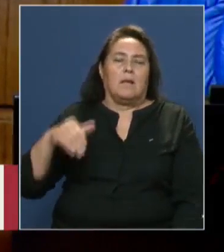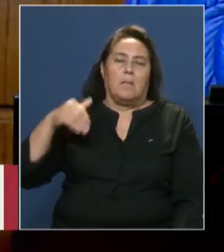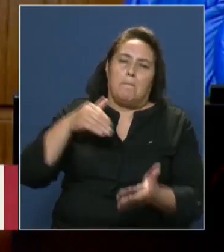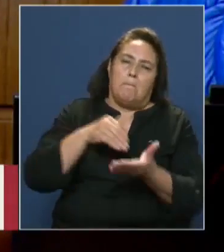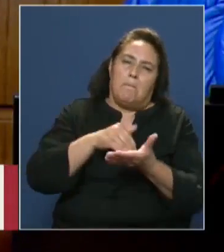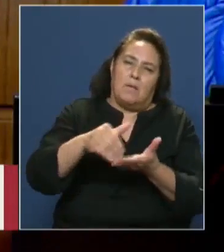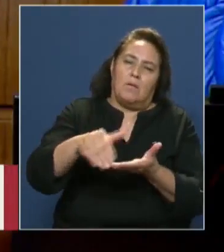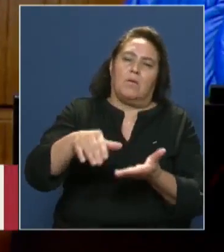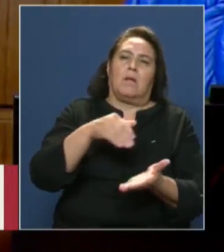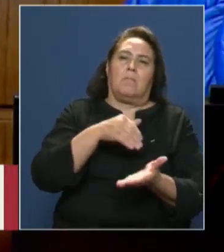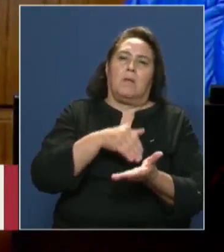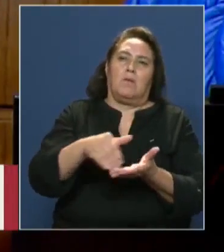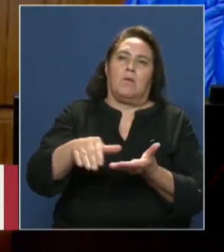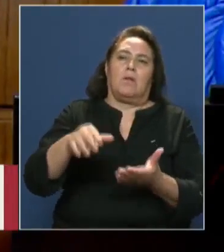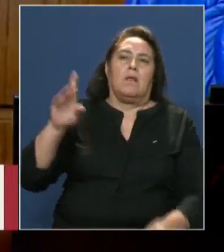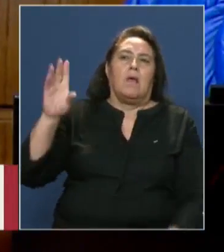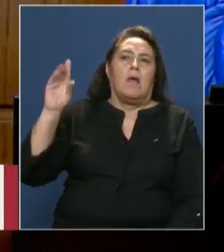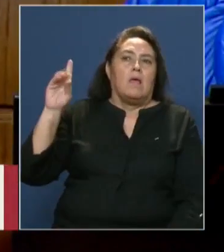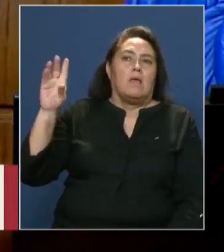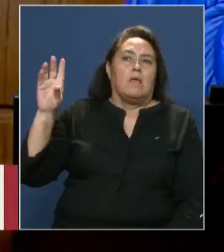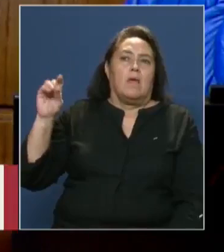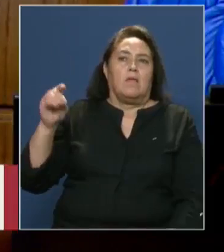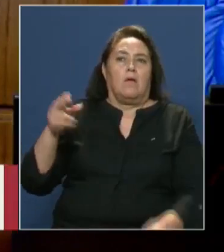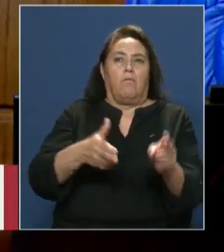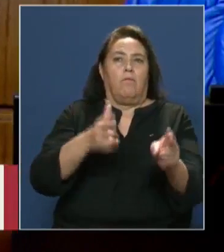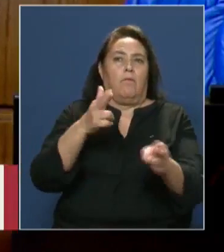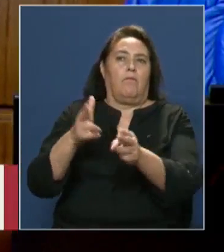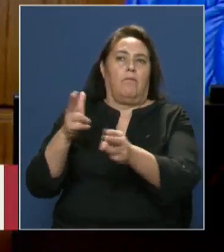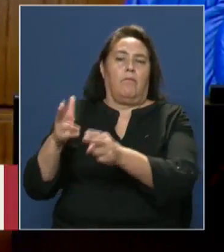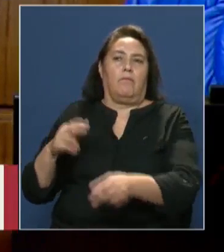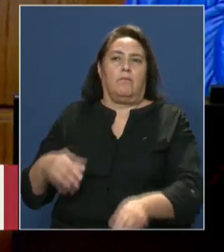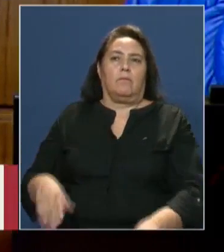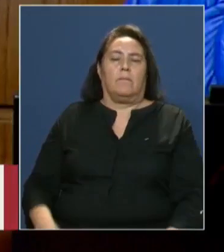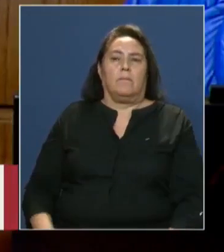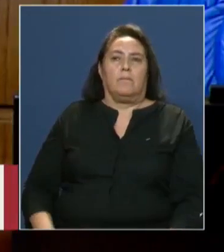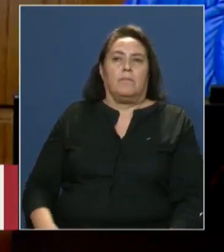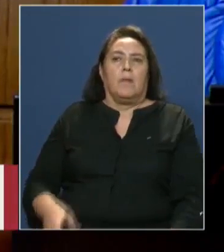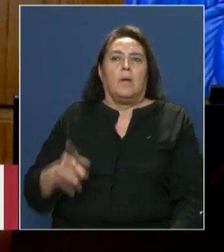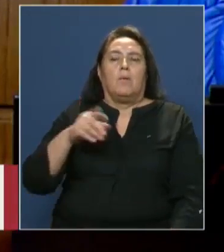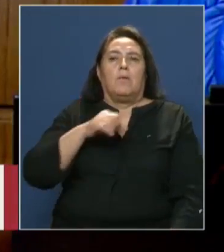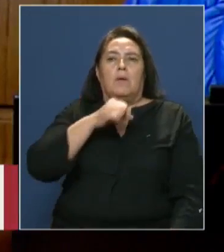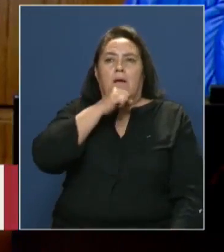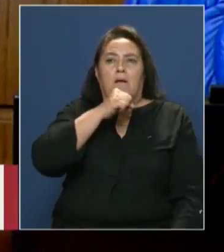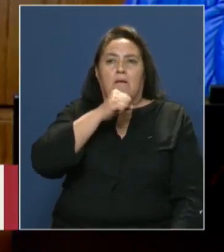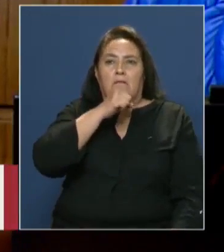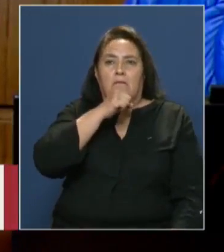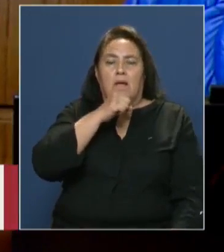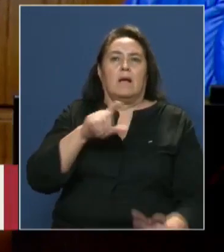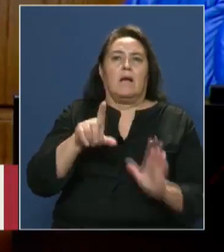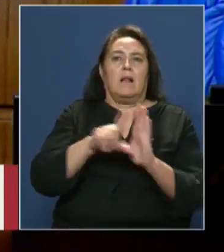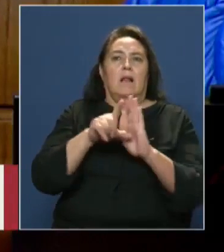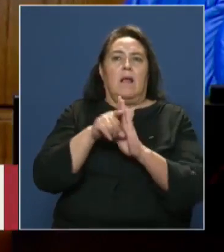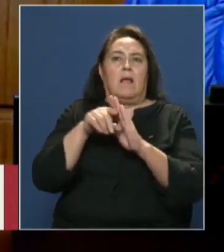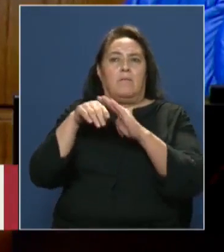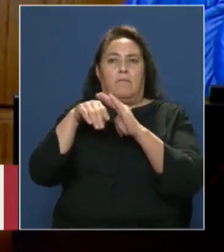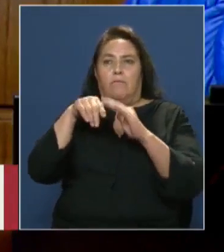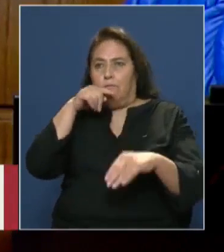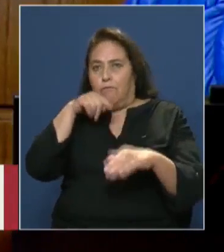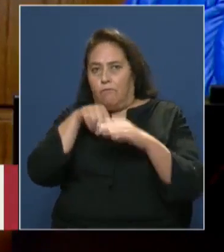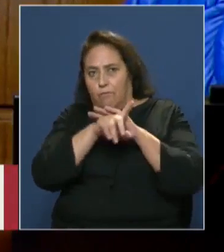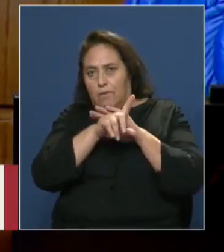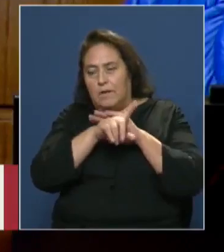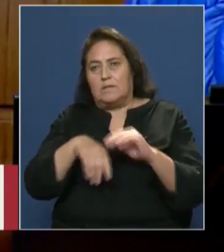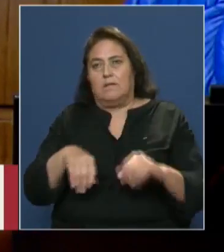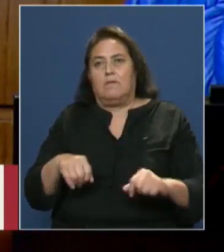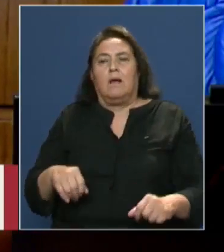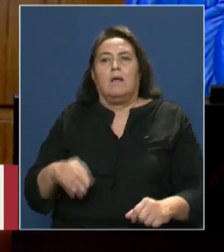millones de dólares en armamentos por una vieja ley reservada del cobre. Establecer